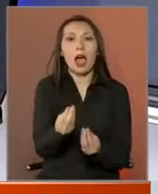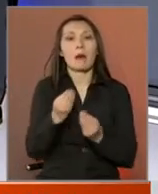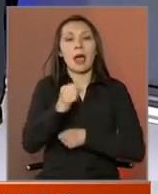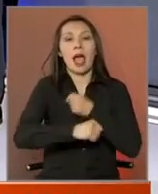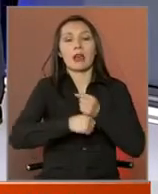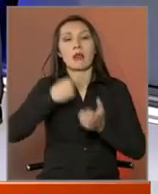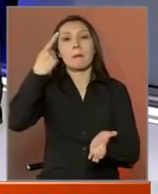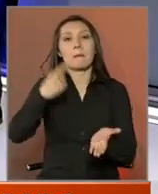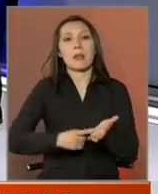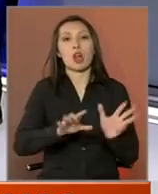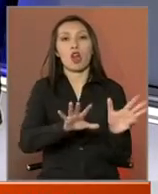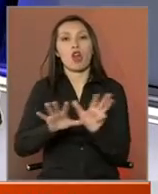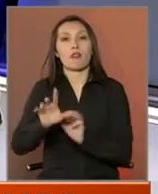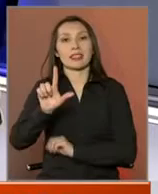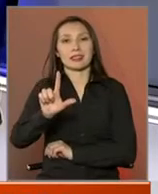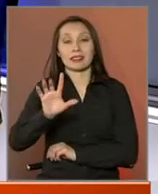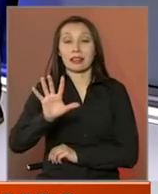el año